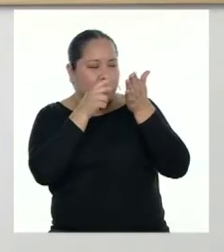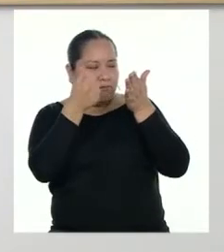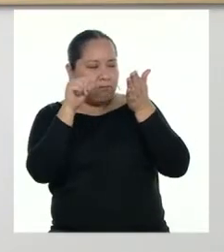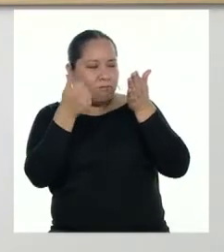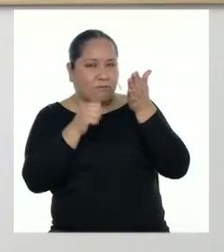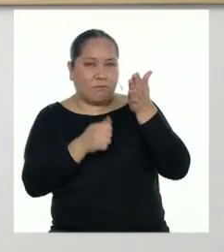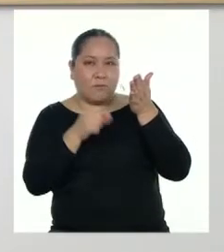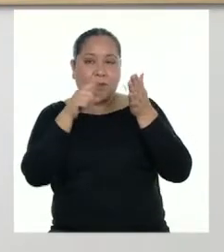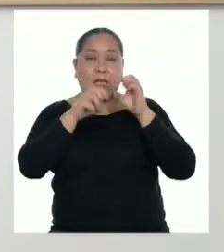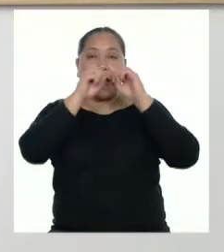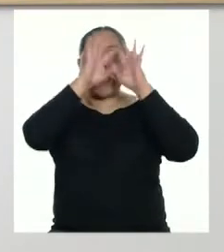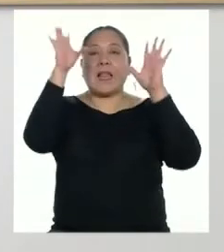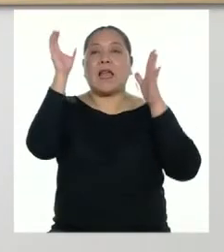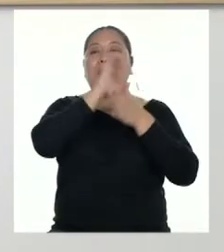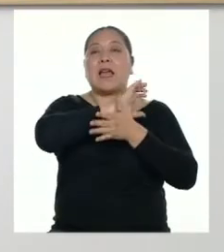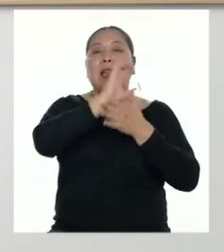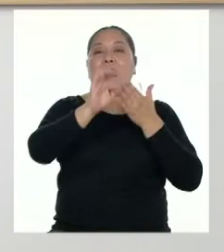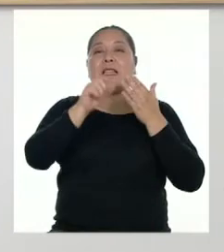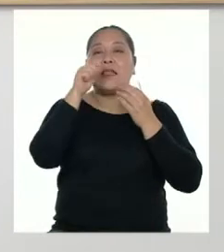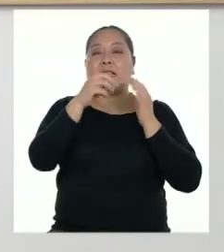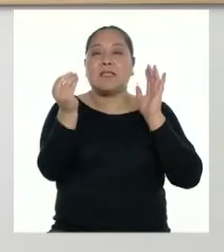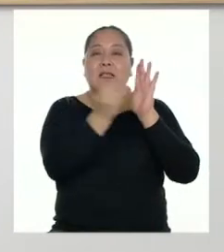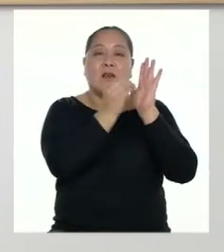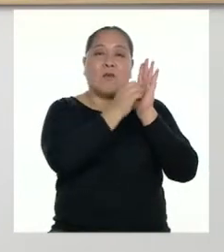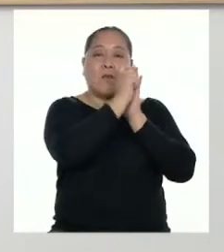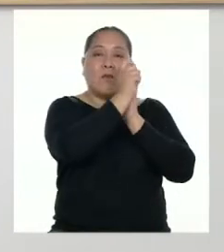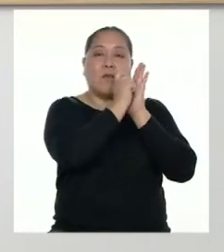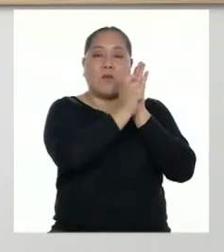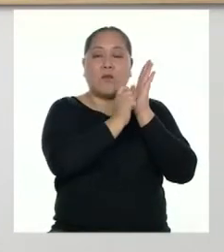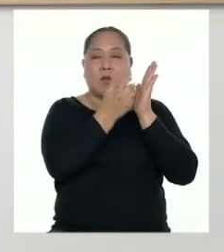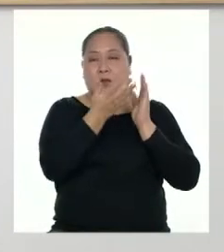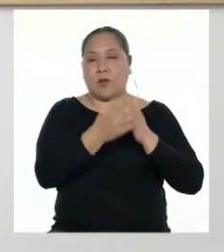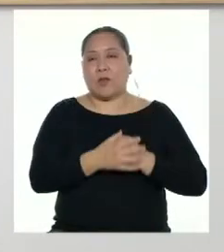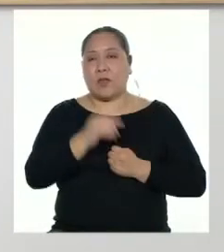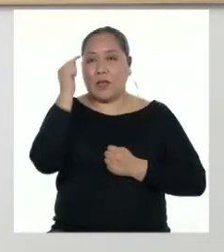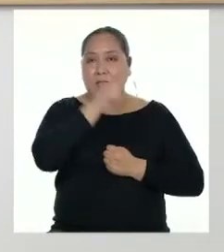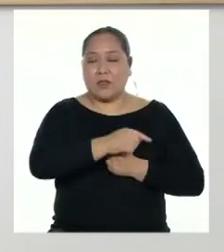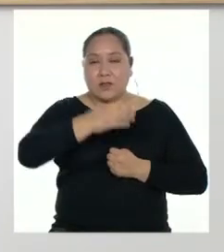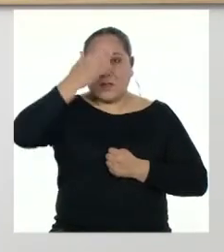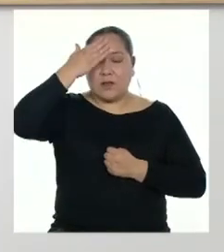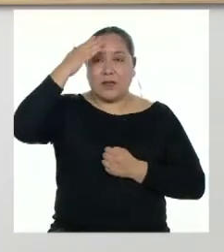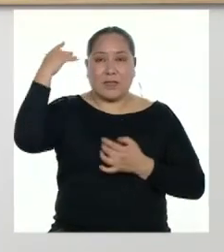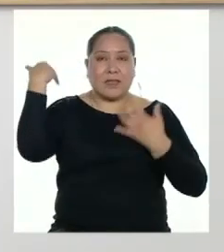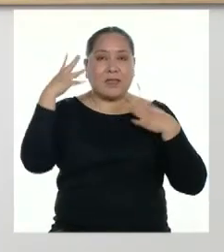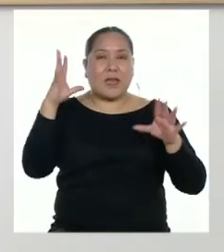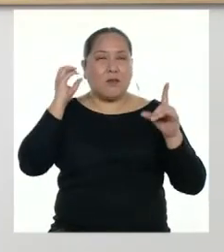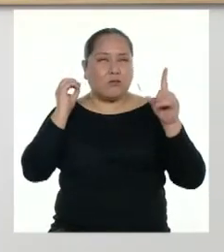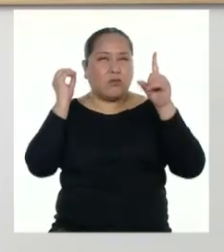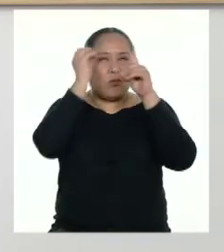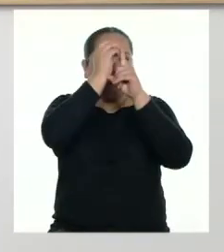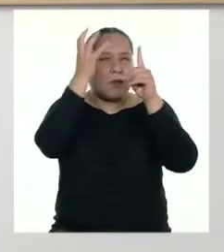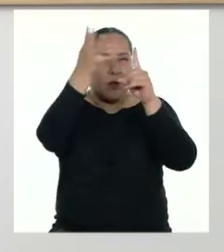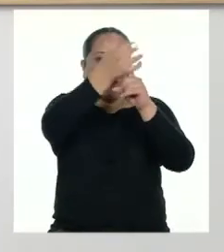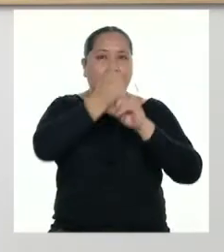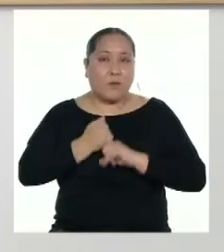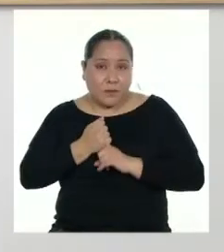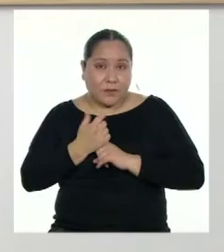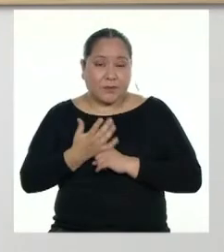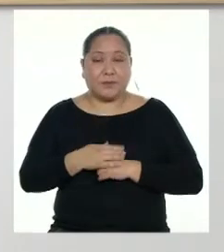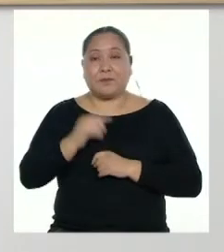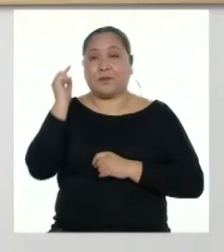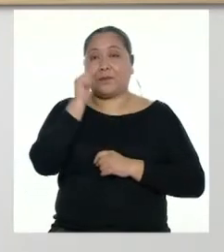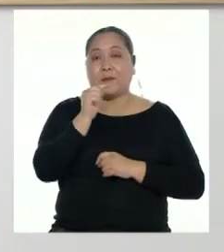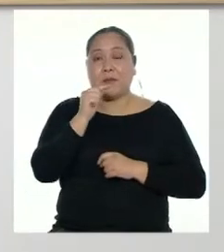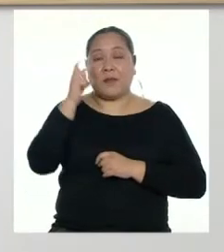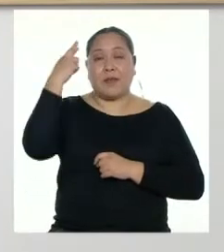las características que debe tener nuestro texto y así saber si hemos logrado nuestro propósito. Por